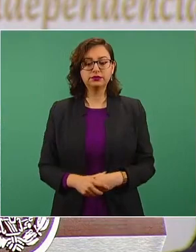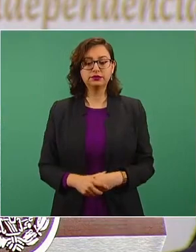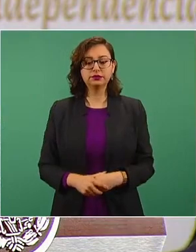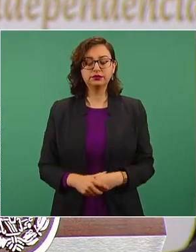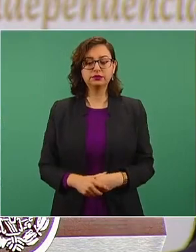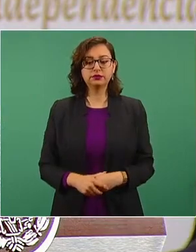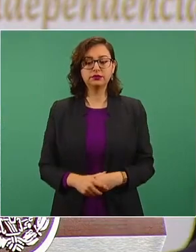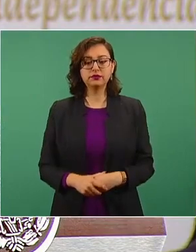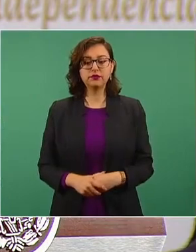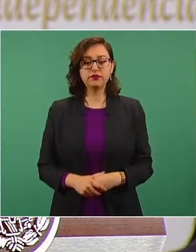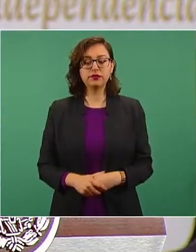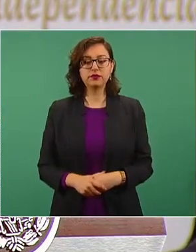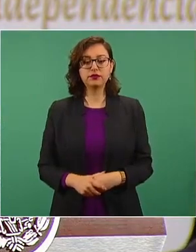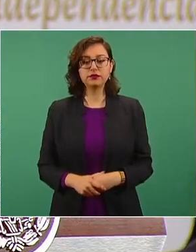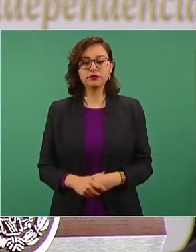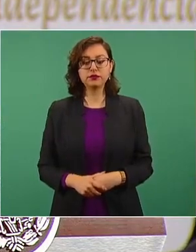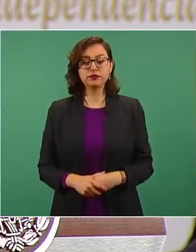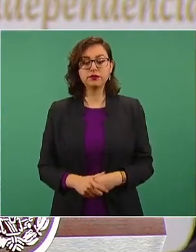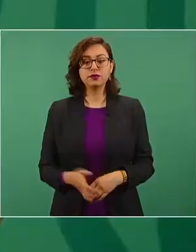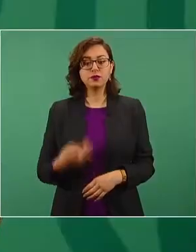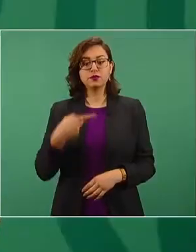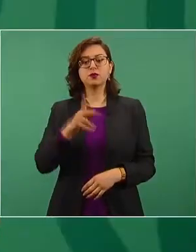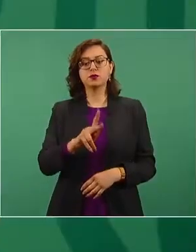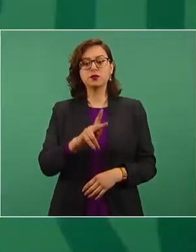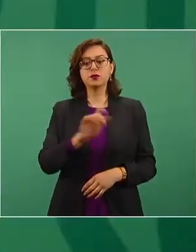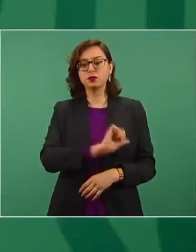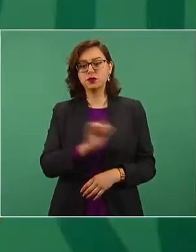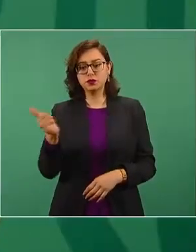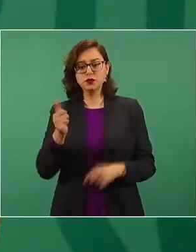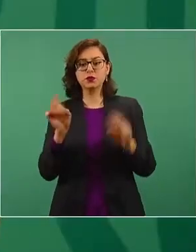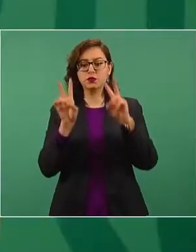Pero también hay algo que es importante.